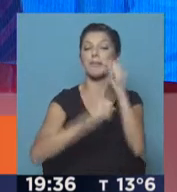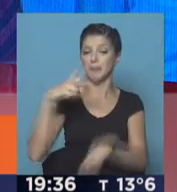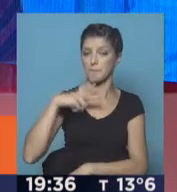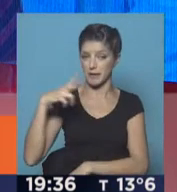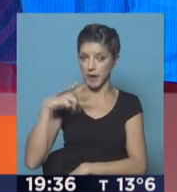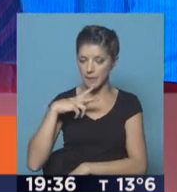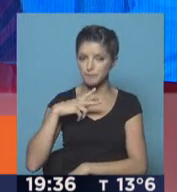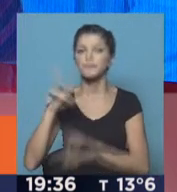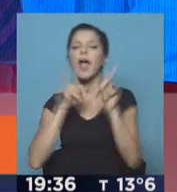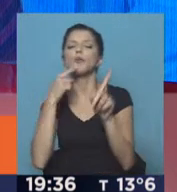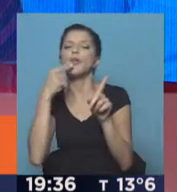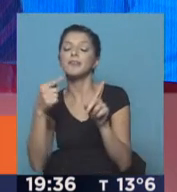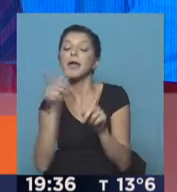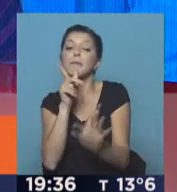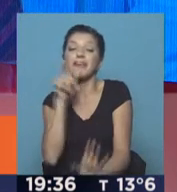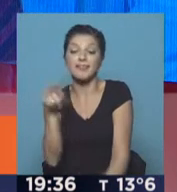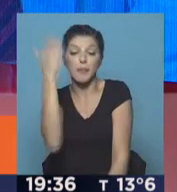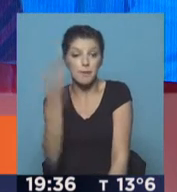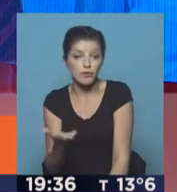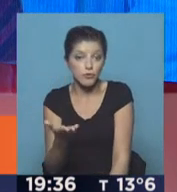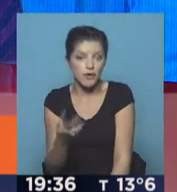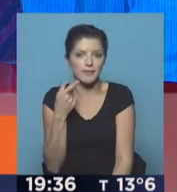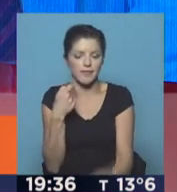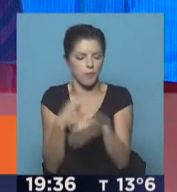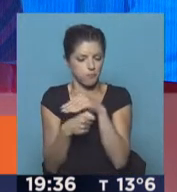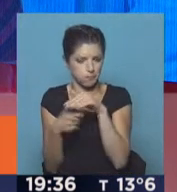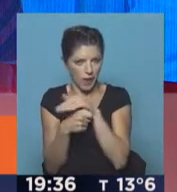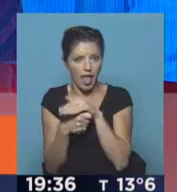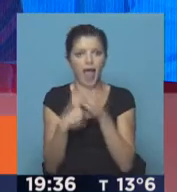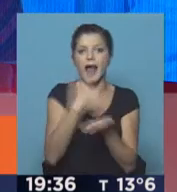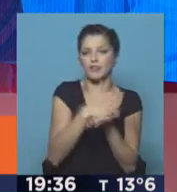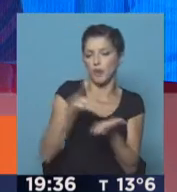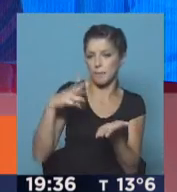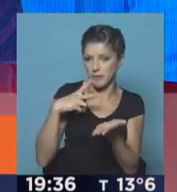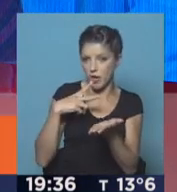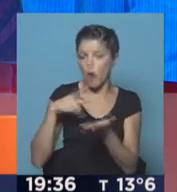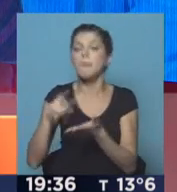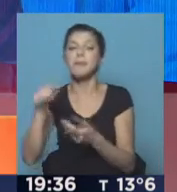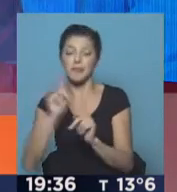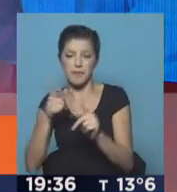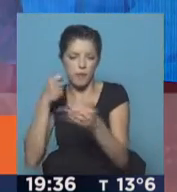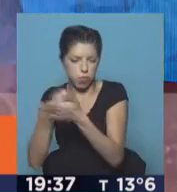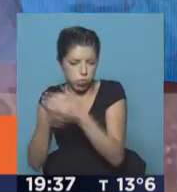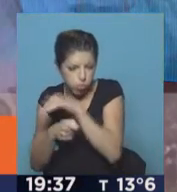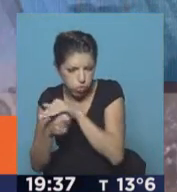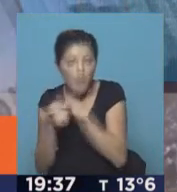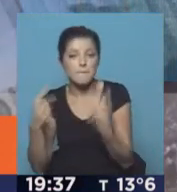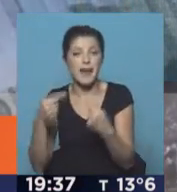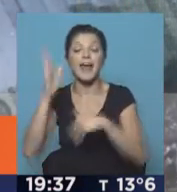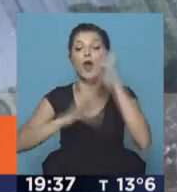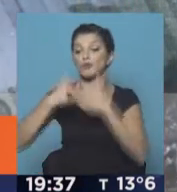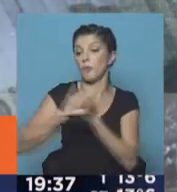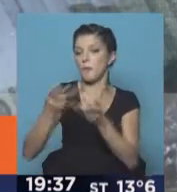era quien habría cobrado las coimas justamente para recibir las obras públicas y quien trataba con los gobernadores y